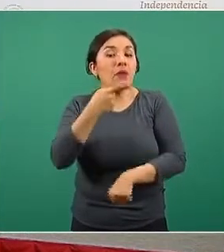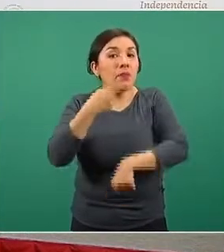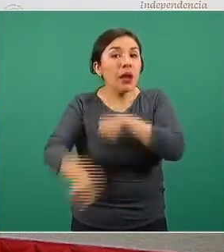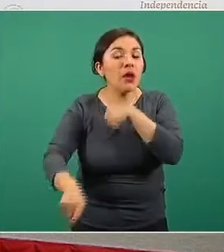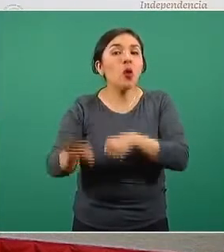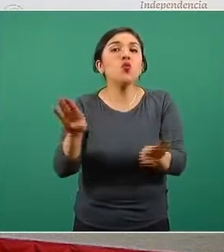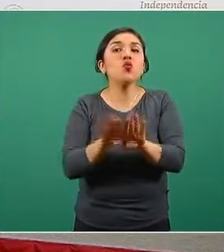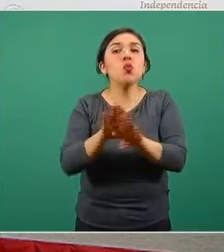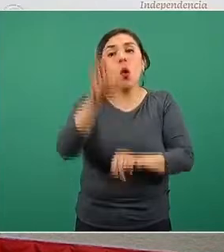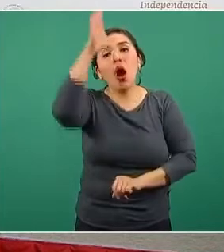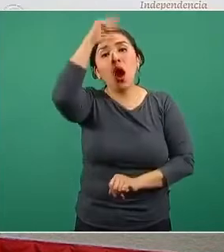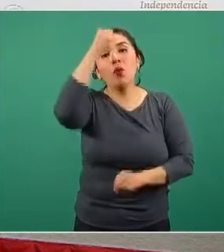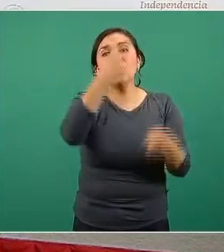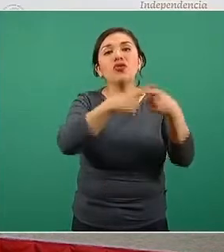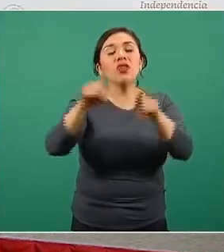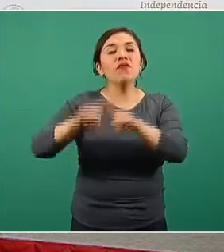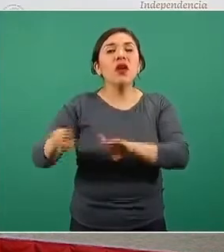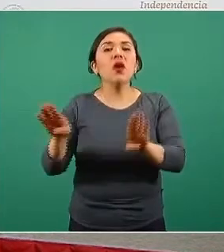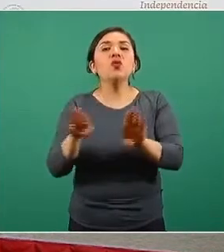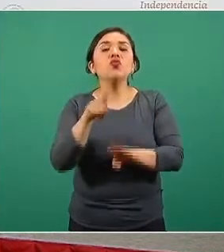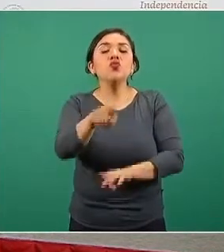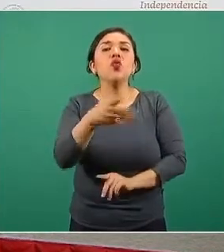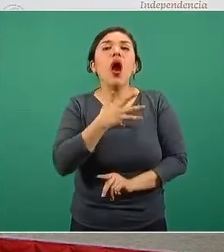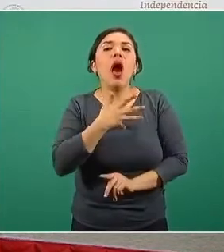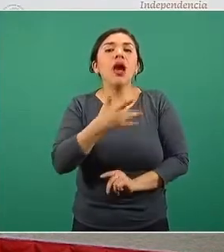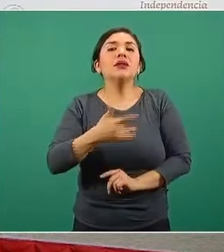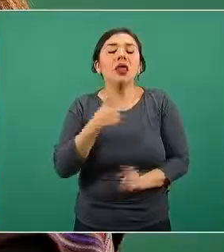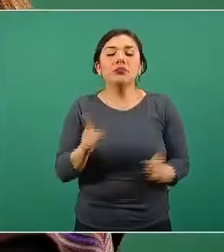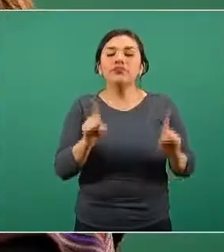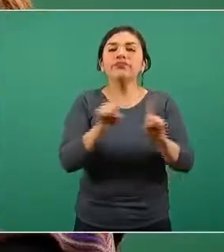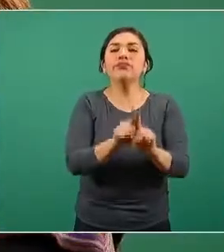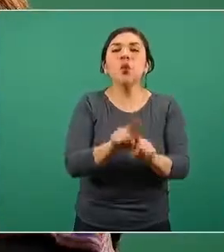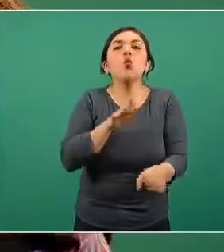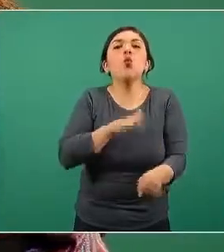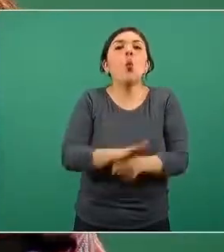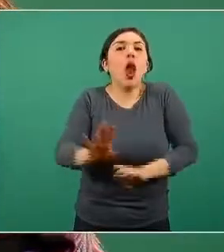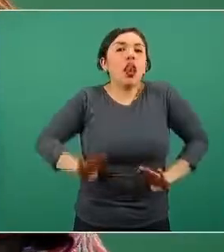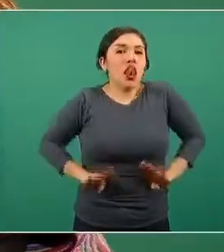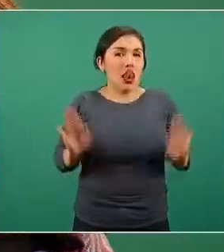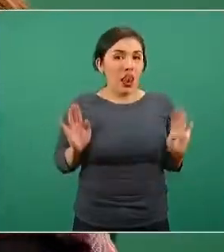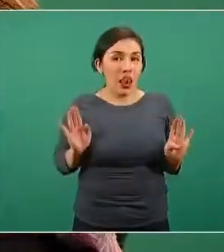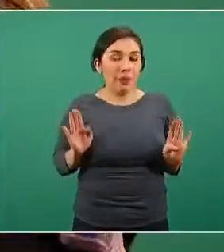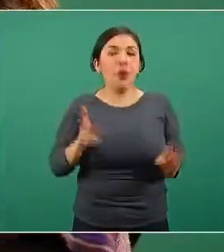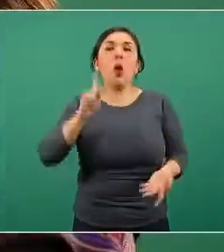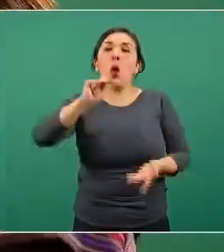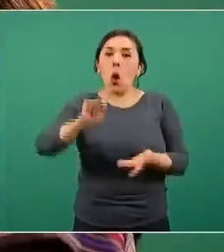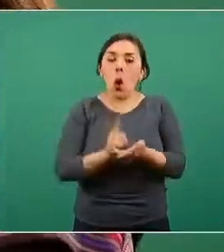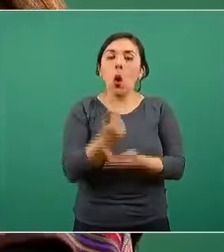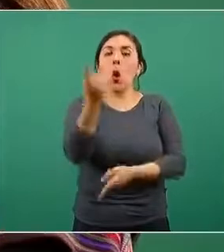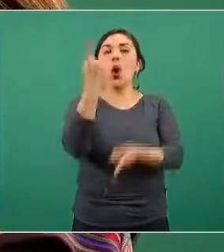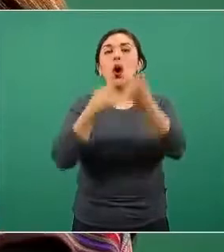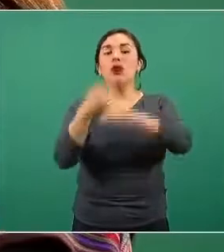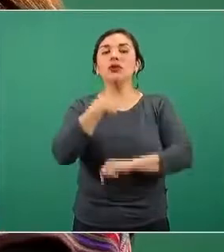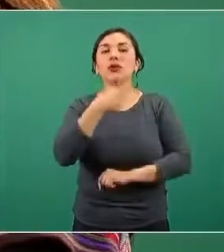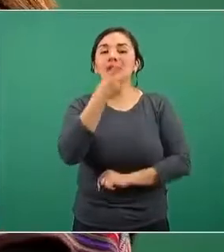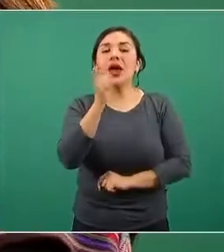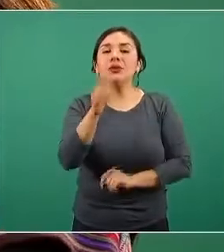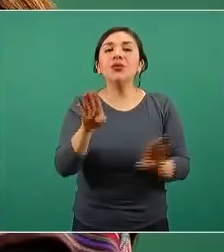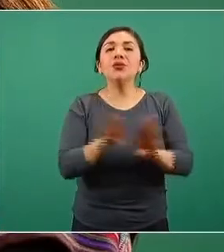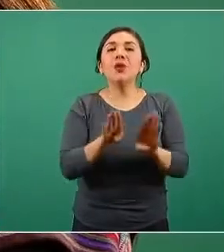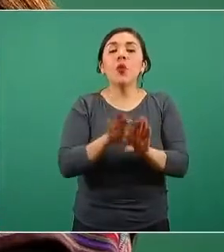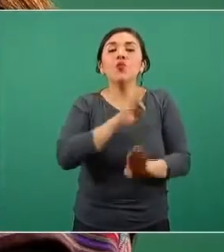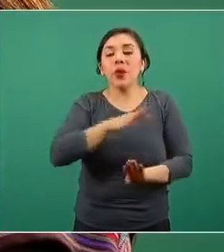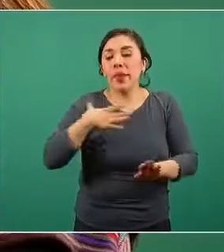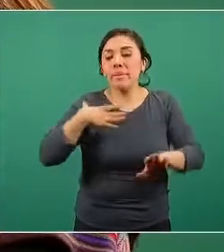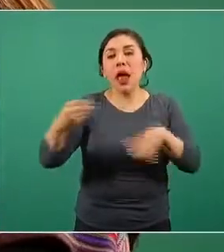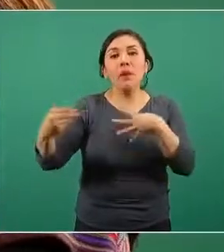los diferentes tipos de relaciones que se mantengan, ¿no? Entonces, nuevamente volvemos a los mecanismos de transmisión. Si